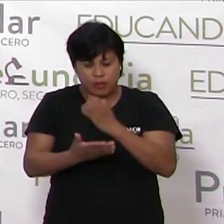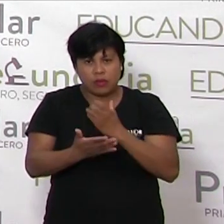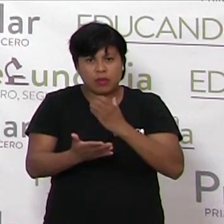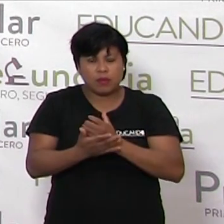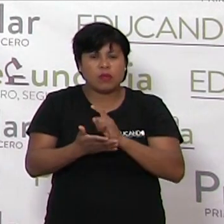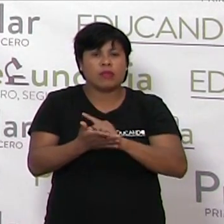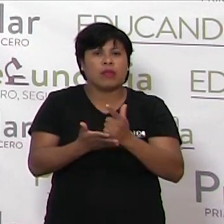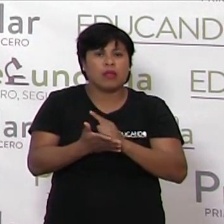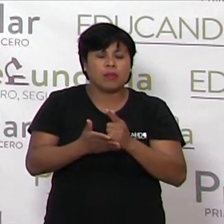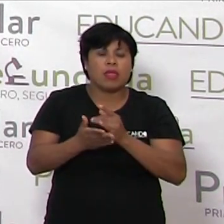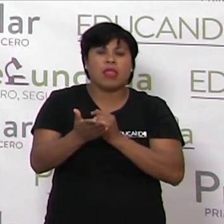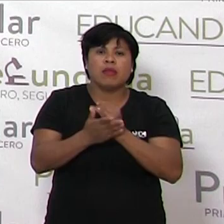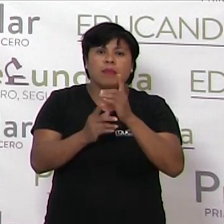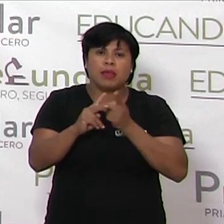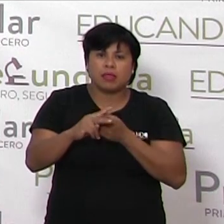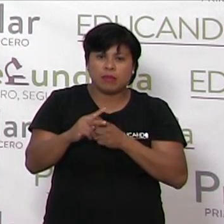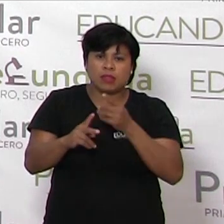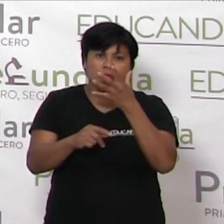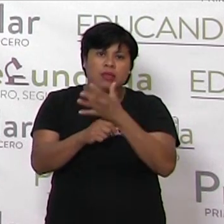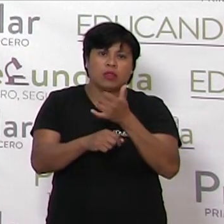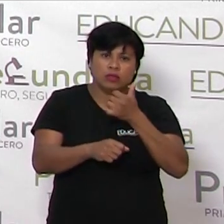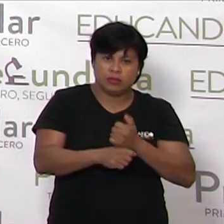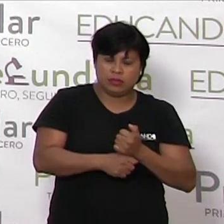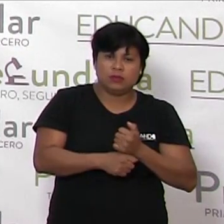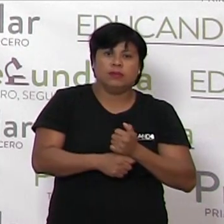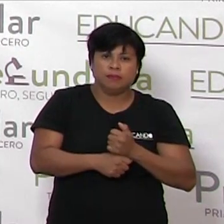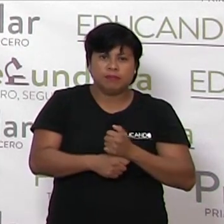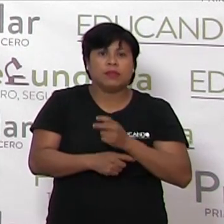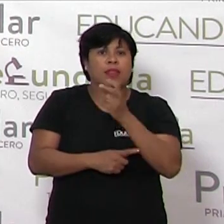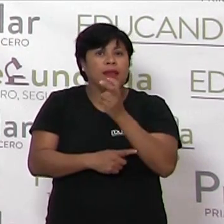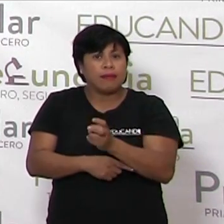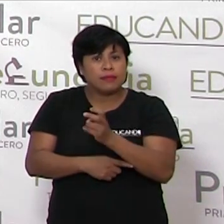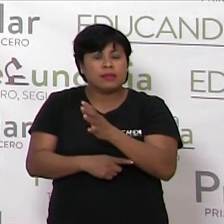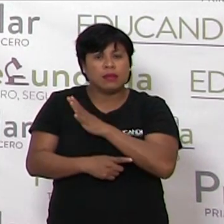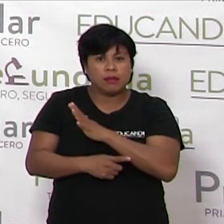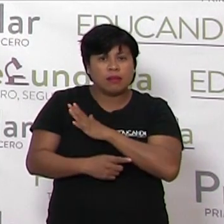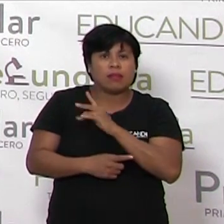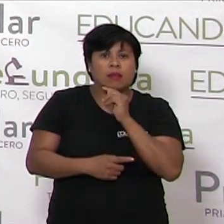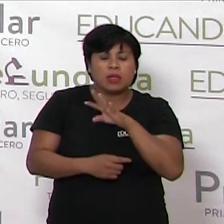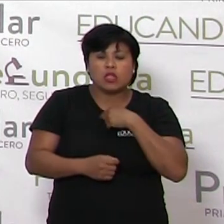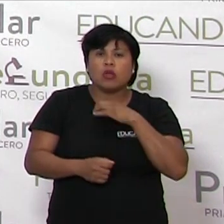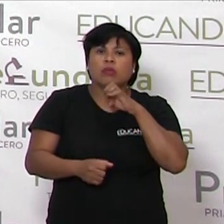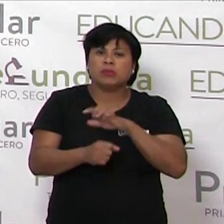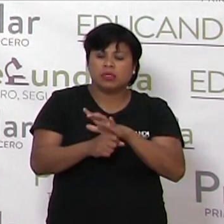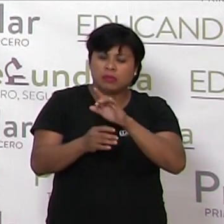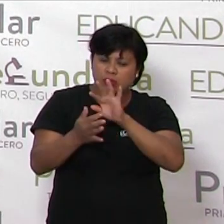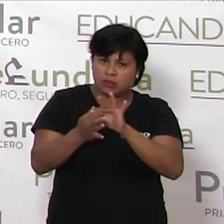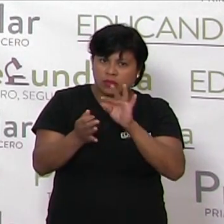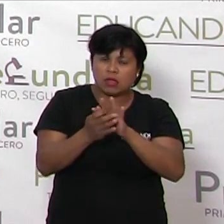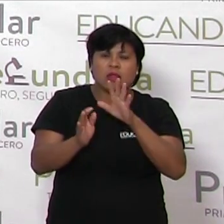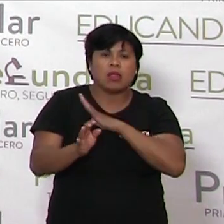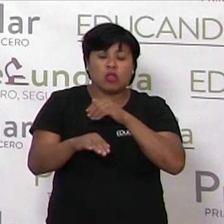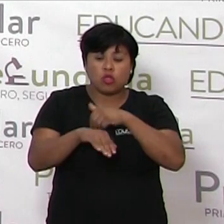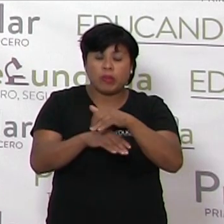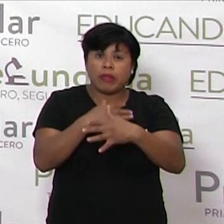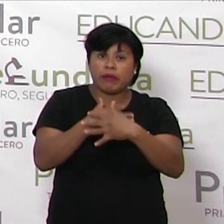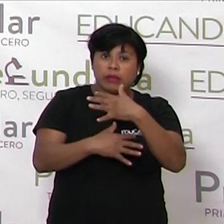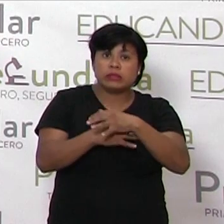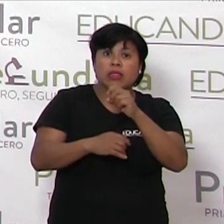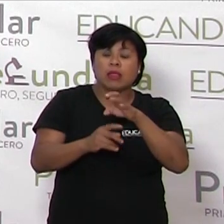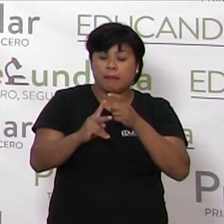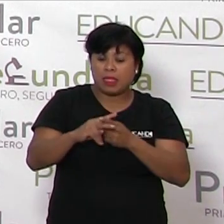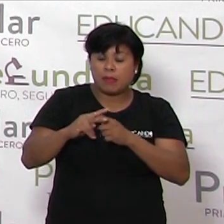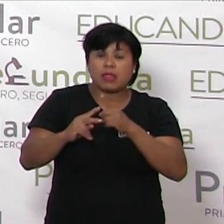las páginas de tus libros de desafíos matemáticos de quinto y sexto grado. En este caso voy a especificar la lección. Viene en la lección número 15 de